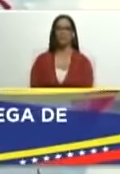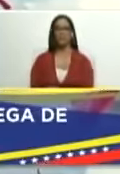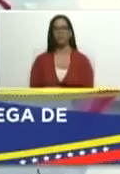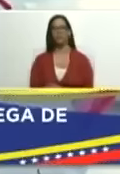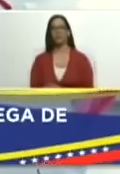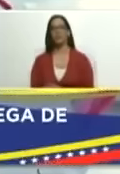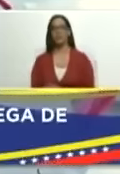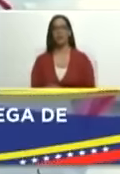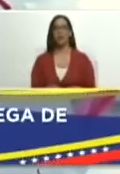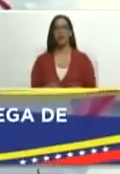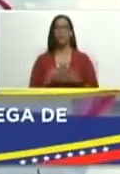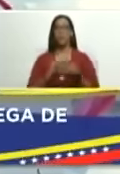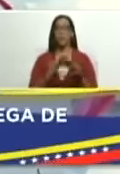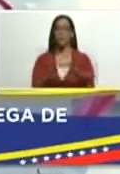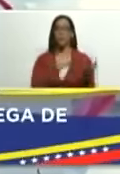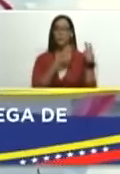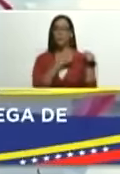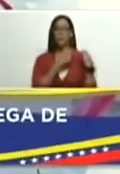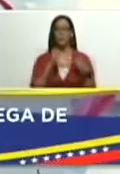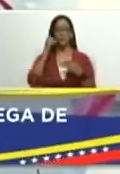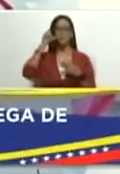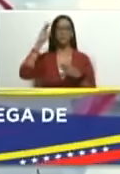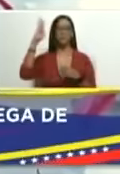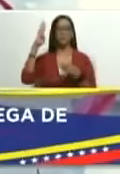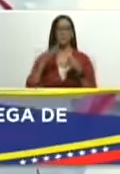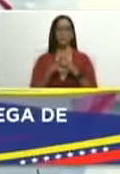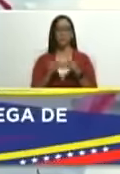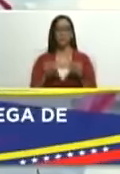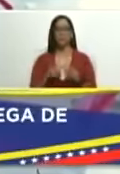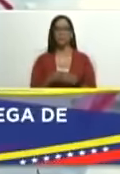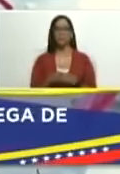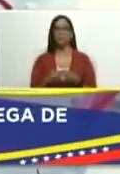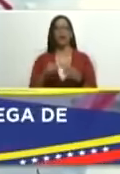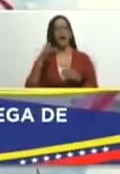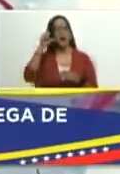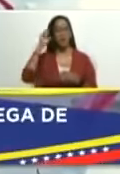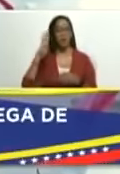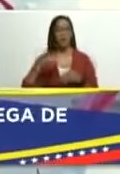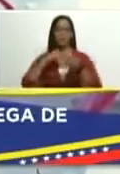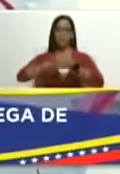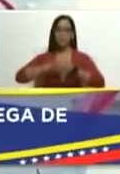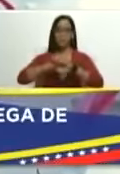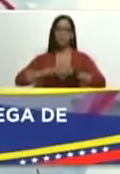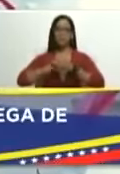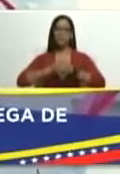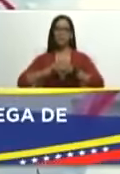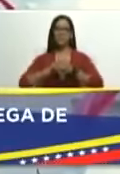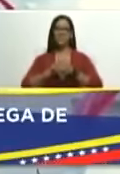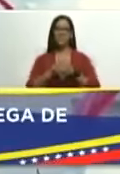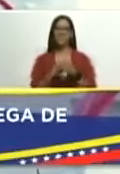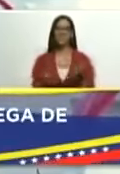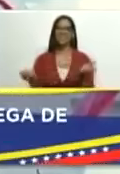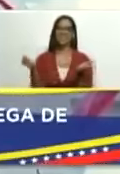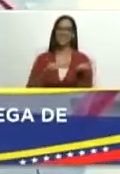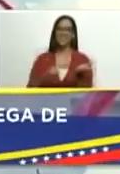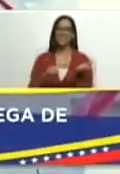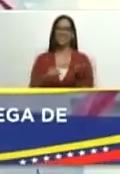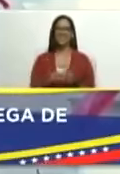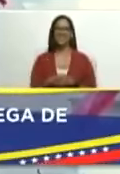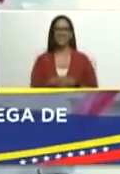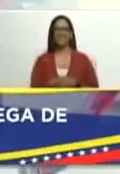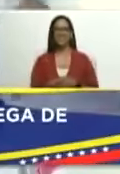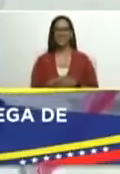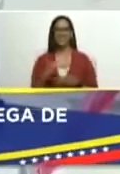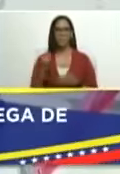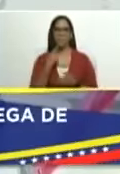Pongamos en manos del Creador todo, pero a Dios rogando y con el mazo dando,